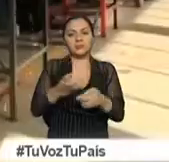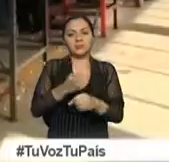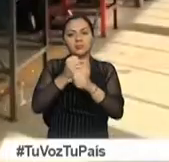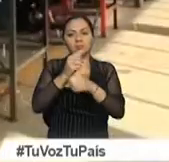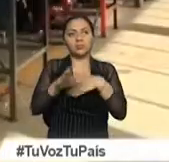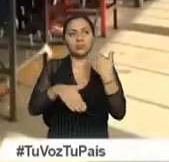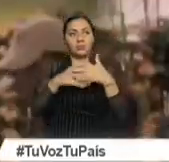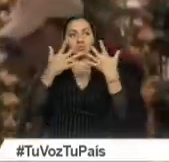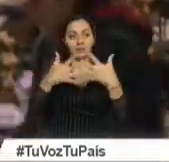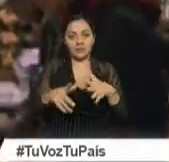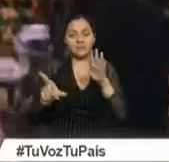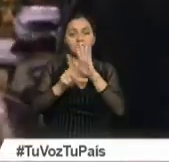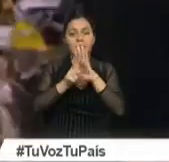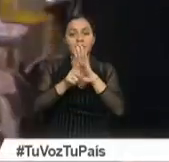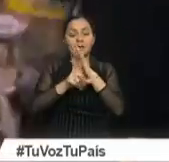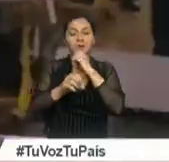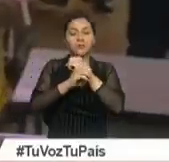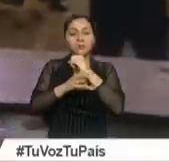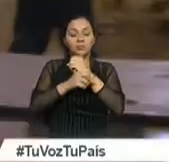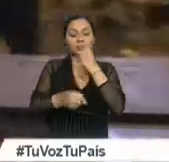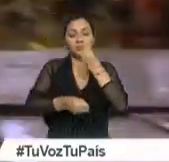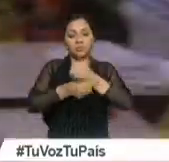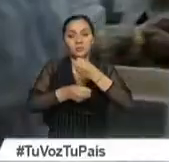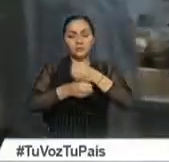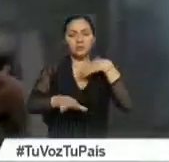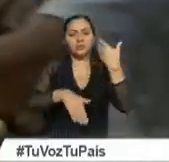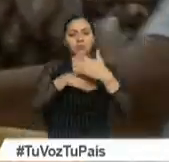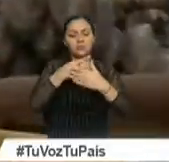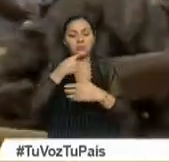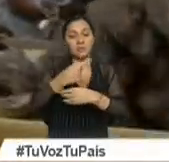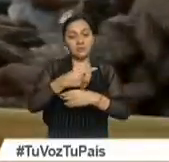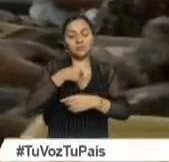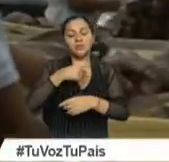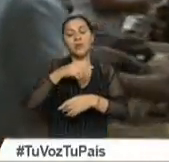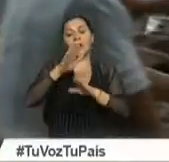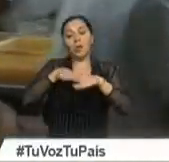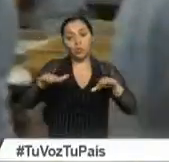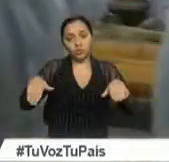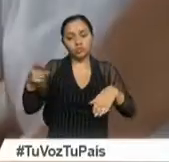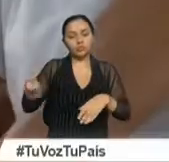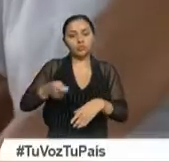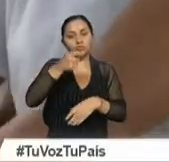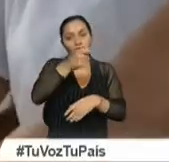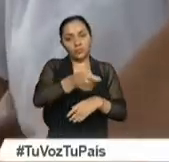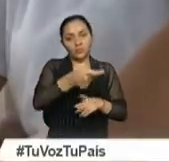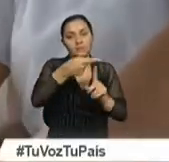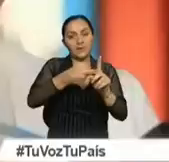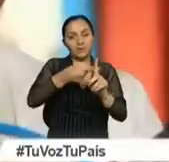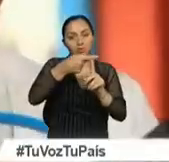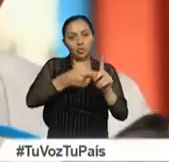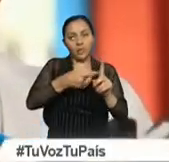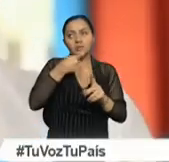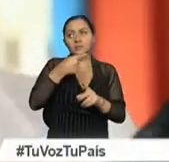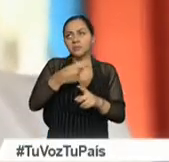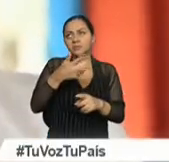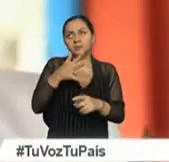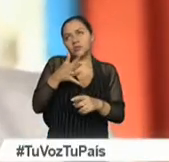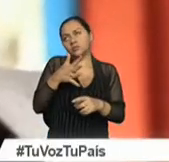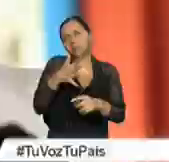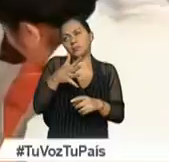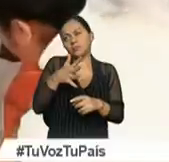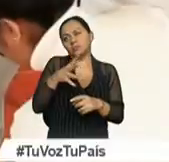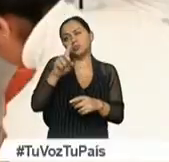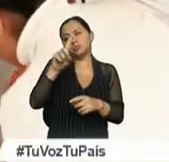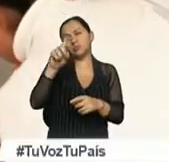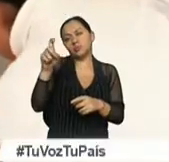estudiante. La Ley de Promoción del Trabajo Juvenil dispone que el estudiante recibirá un estipendio mensual no menor a un tercio del salario